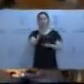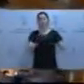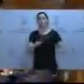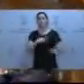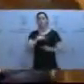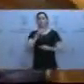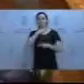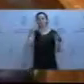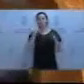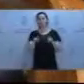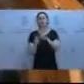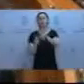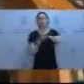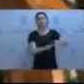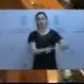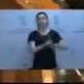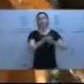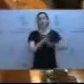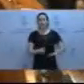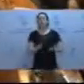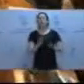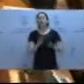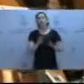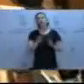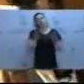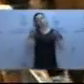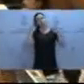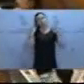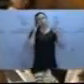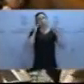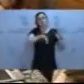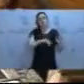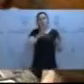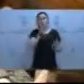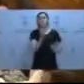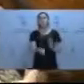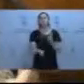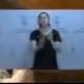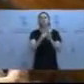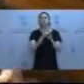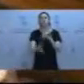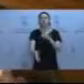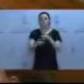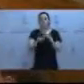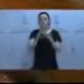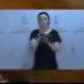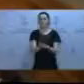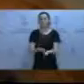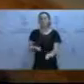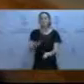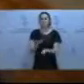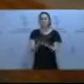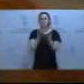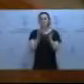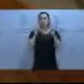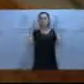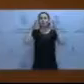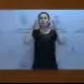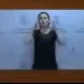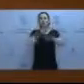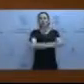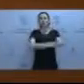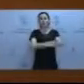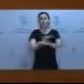quedan de lado. Menos mal que hemos podido introducir una enmienda en la que pedimos que los miembros del Consejo de Gobierno en altos cargos no